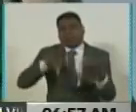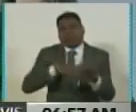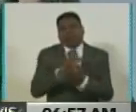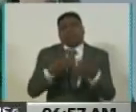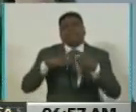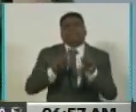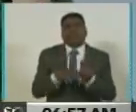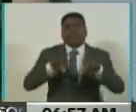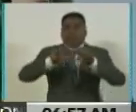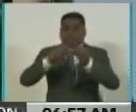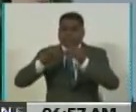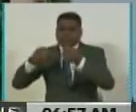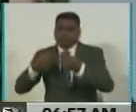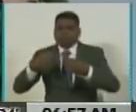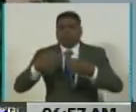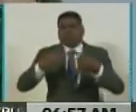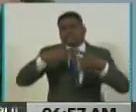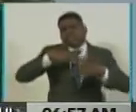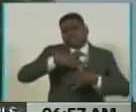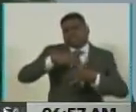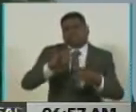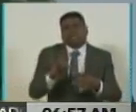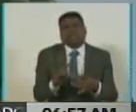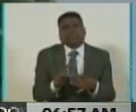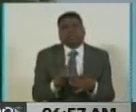una fractura interesante,